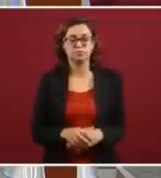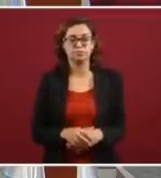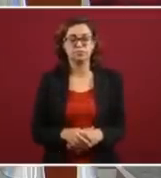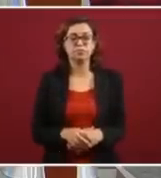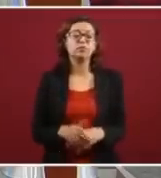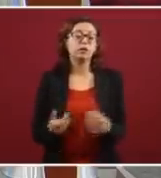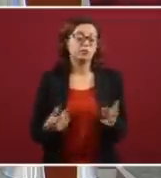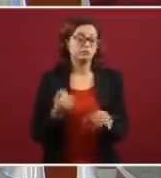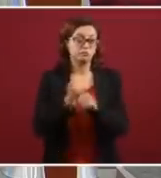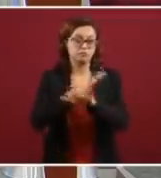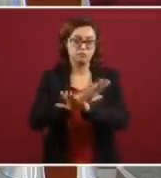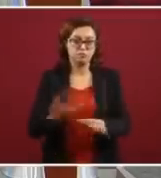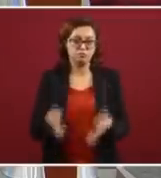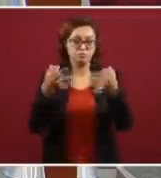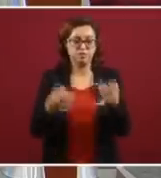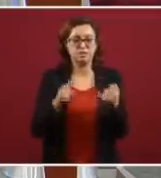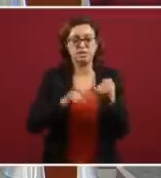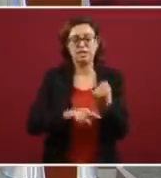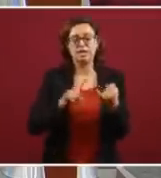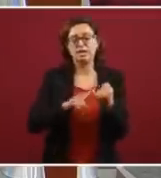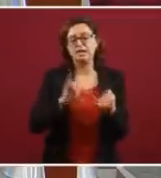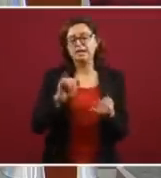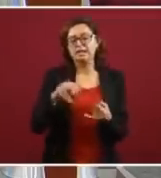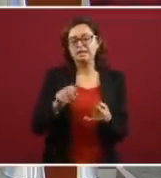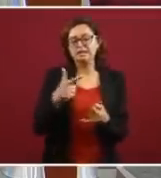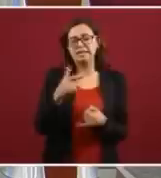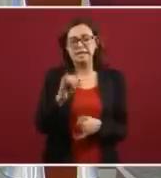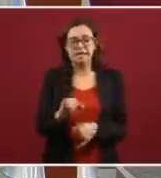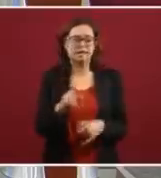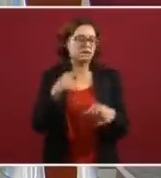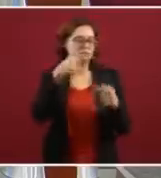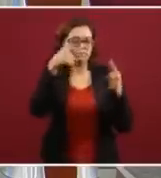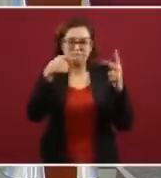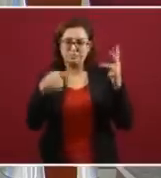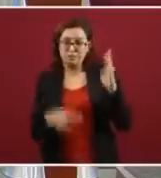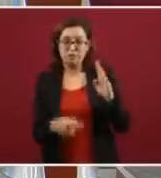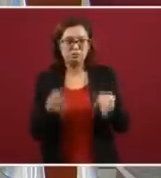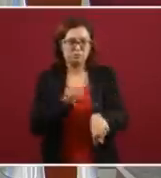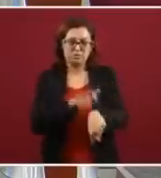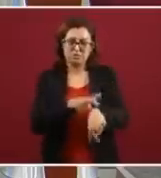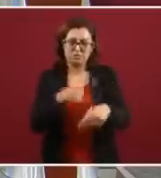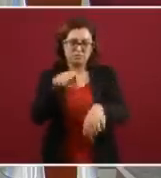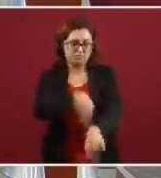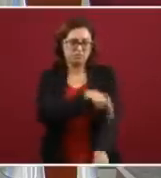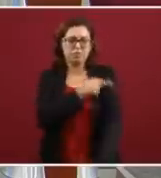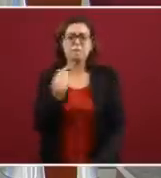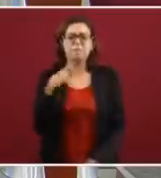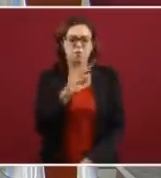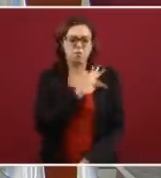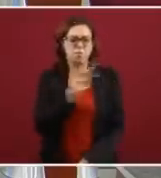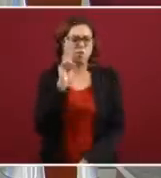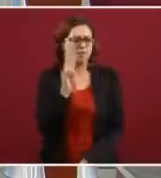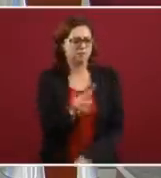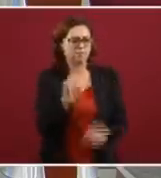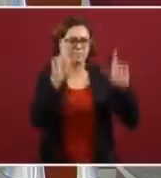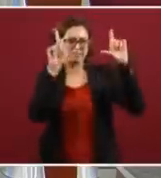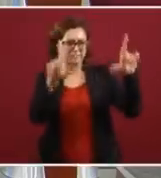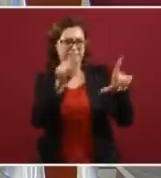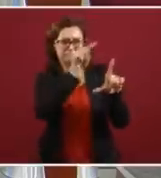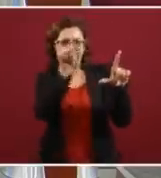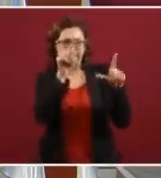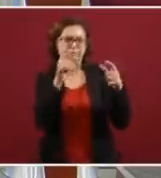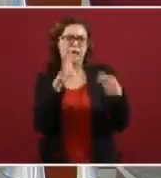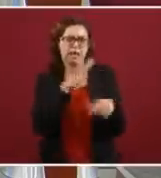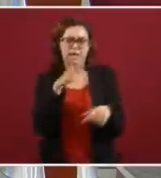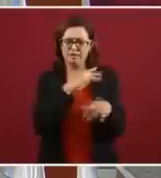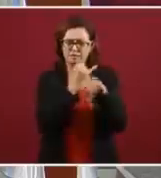fuentes oficiales, INEGI, no los voy a citar por razones de tiempo, pero están aquí en las gráficas que ustedes van a